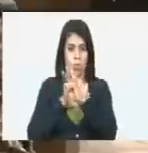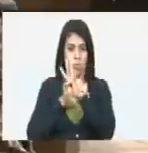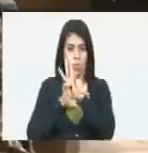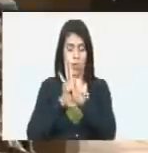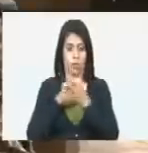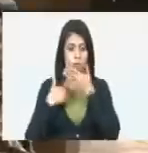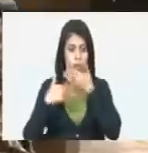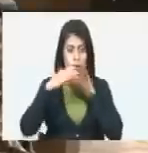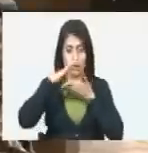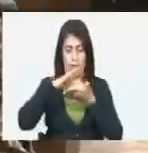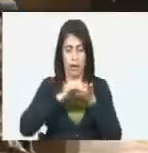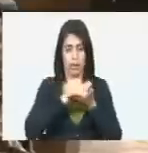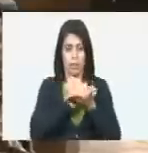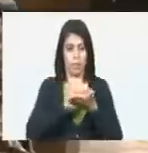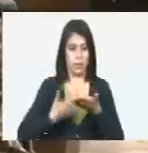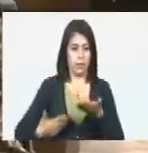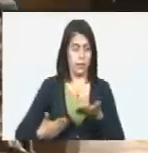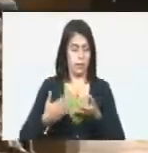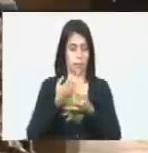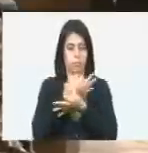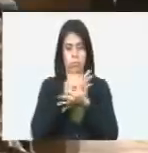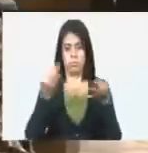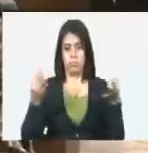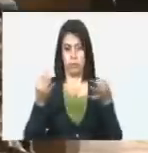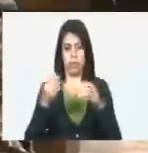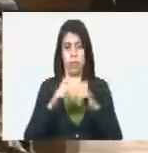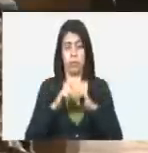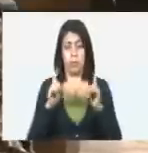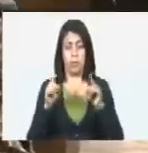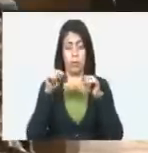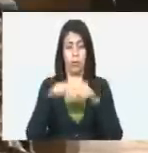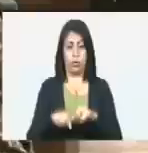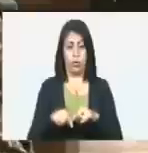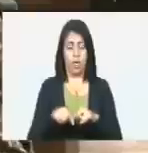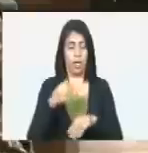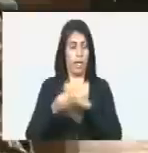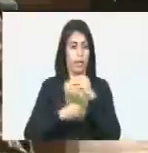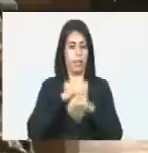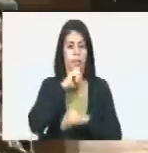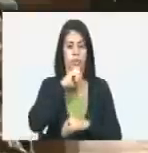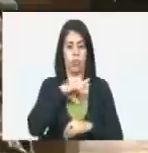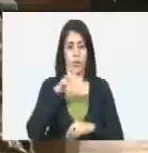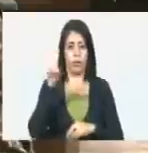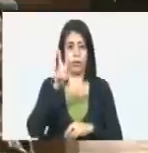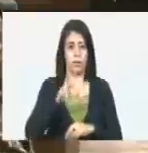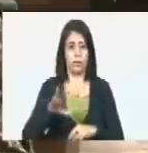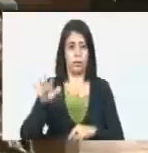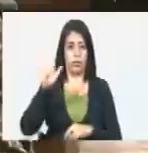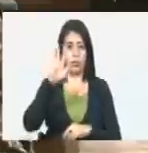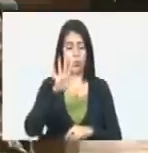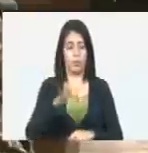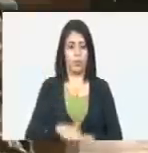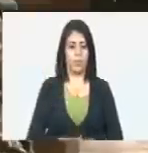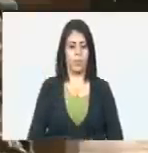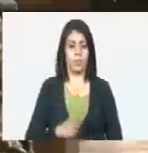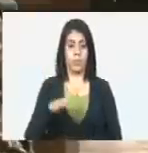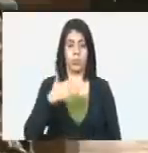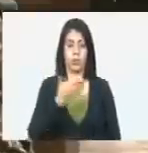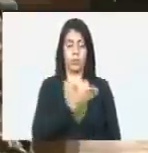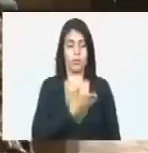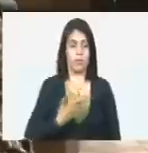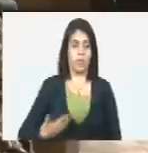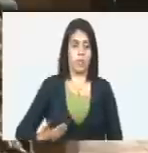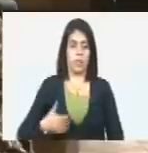son extraordinarias y por supuesto dibujan la historia de Venezuela, donde el presidente es muy claro en